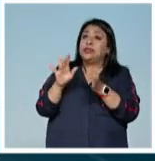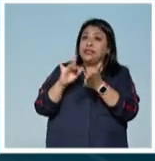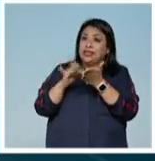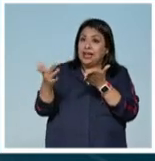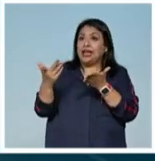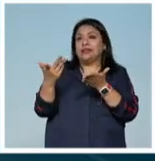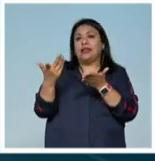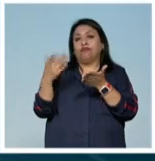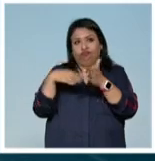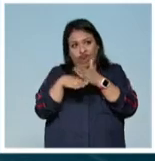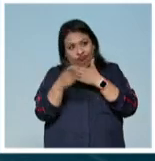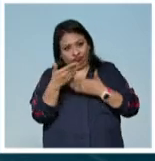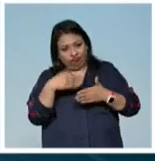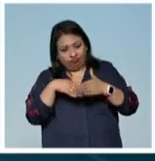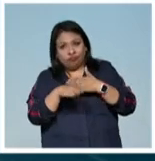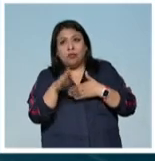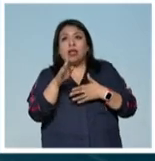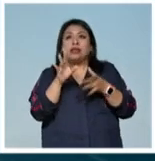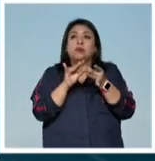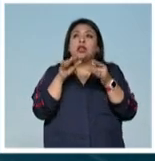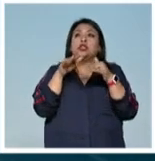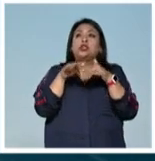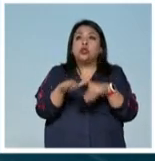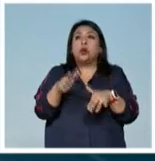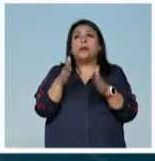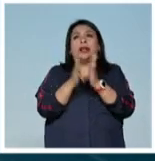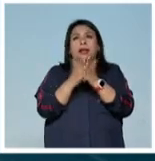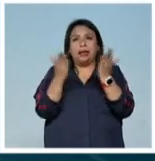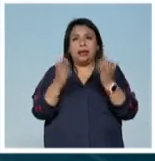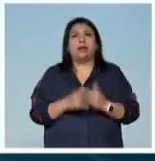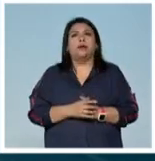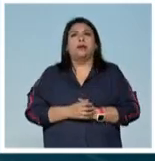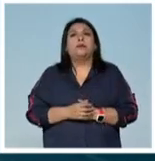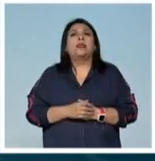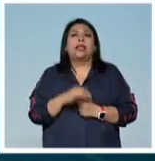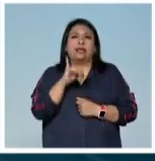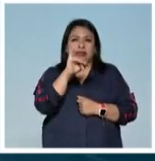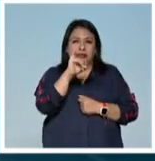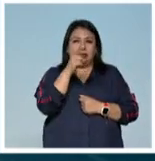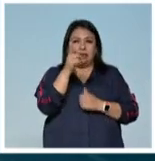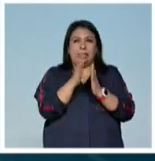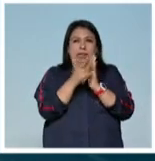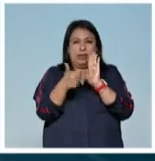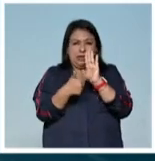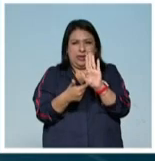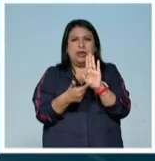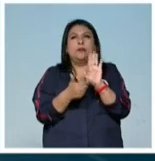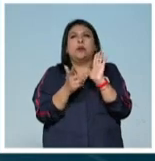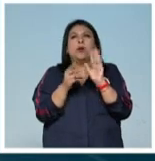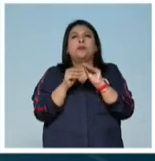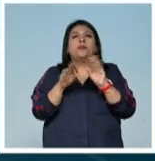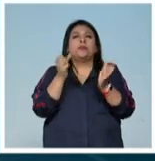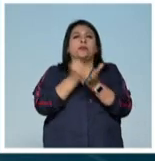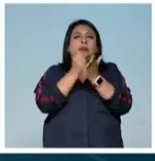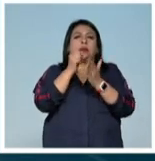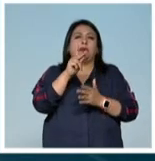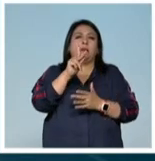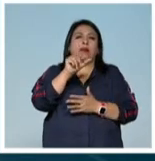por recibirnos y por comentarnos acerca de esta publicación. Sí, este es un libro que publicó Planeta